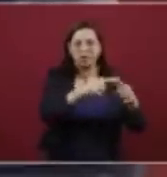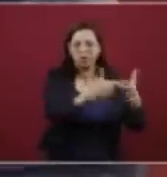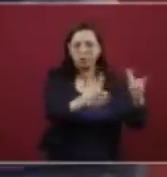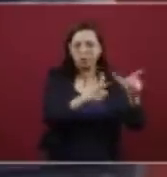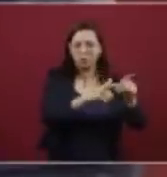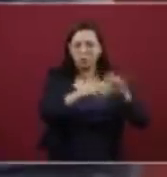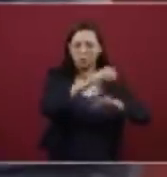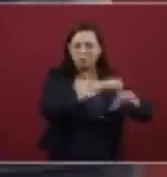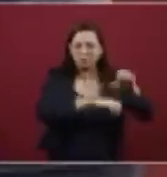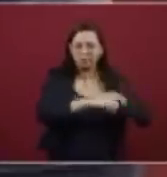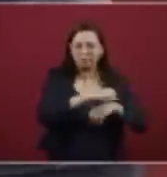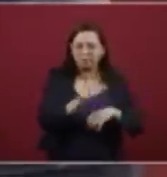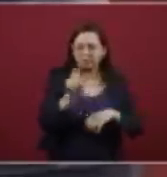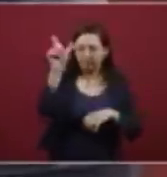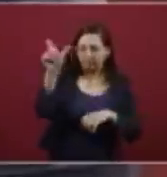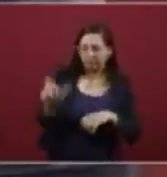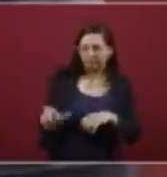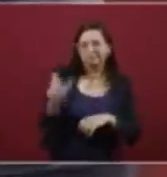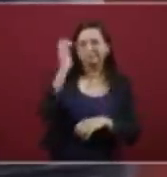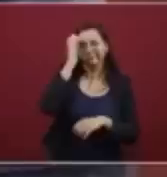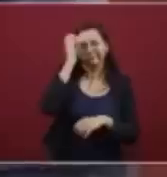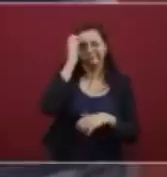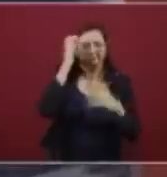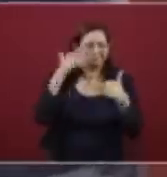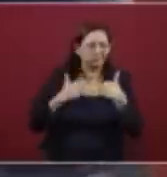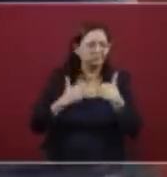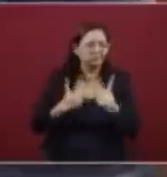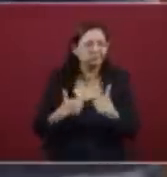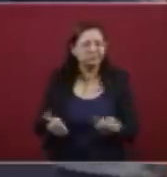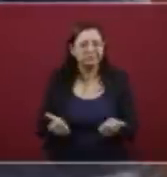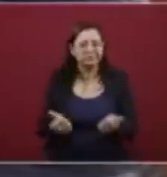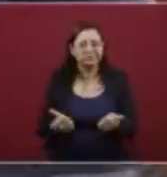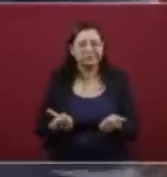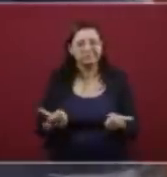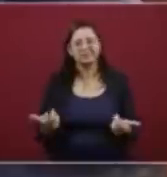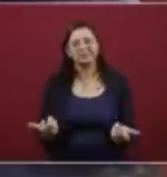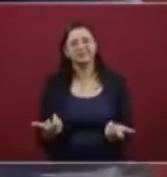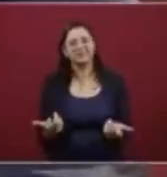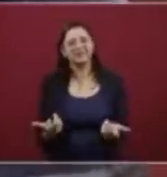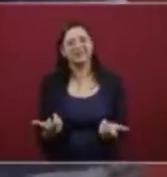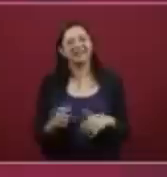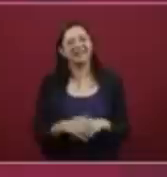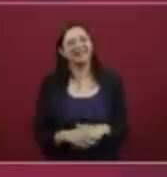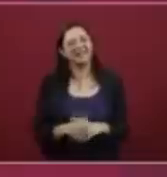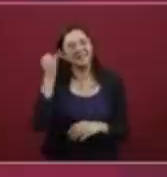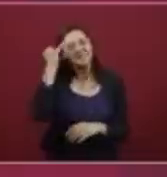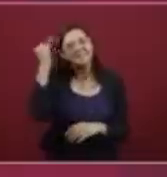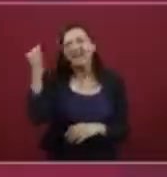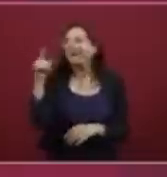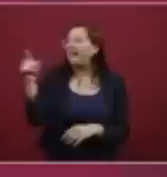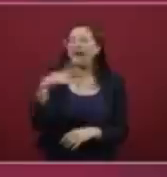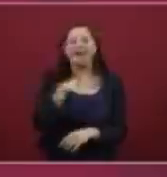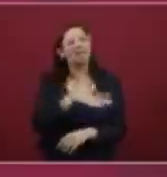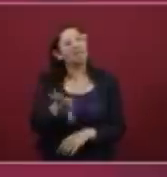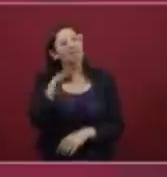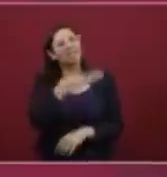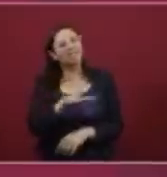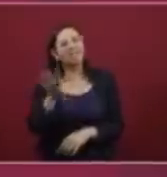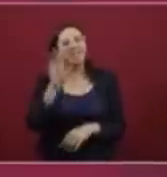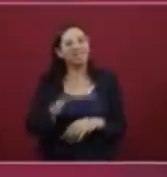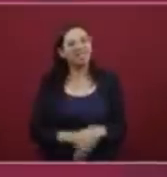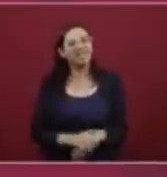entienden lo que les estoy expresando a ustedes. Entonces, imagínense rechazar al maestro, al ingeniero